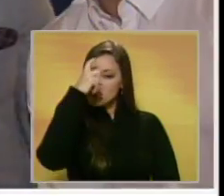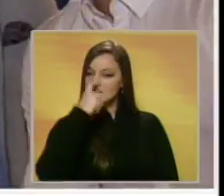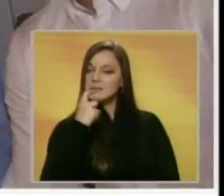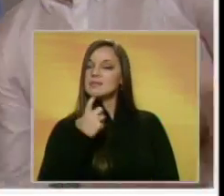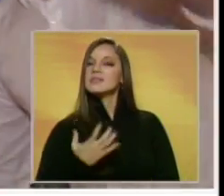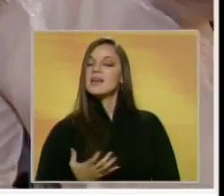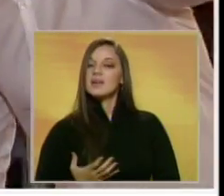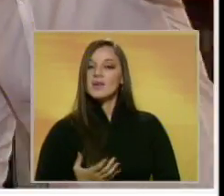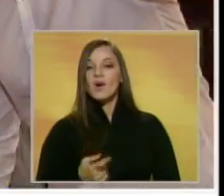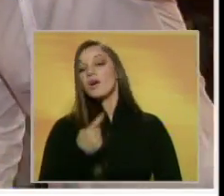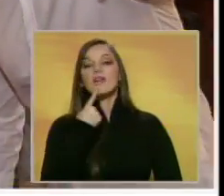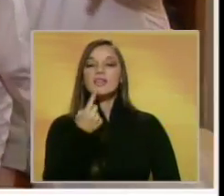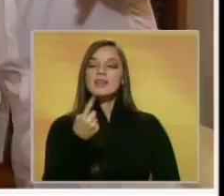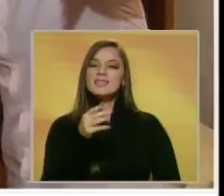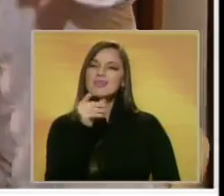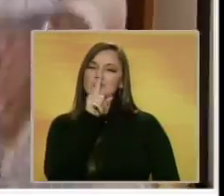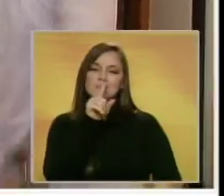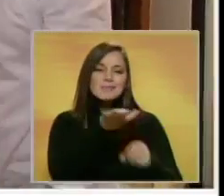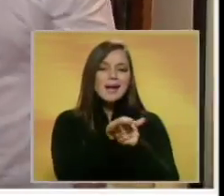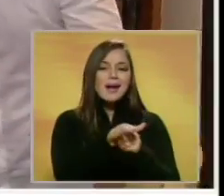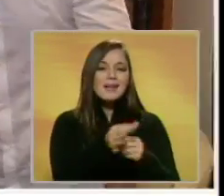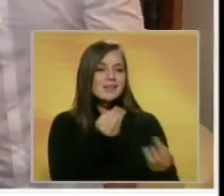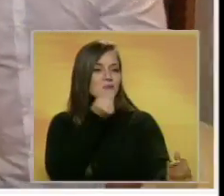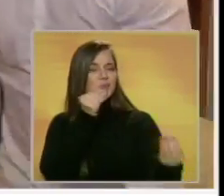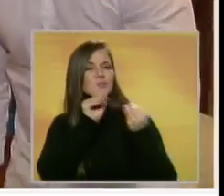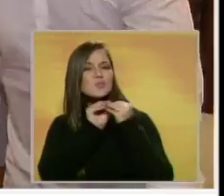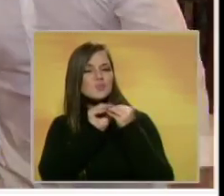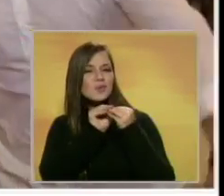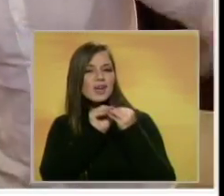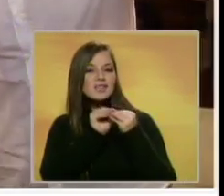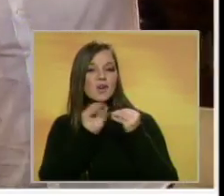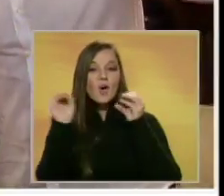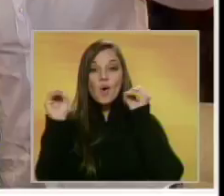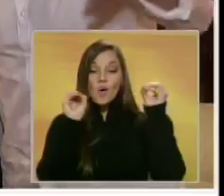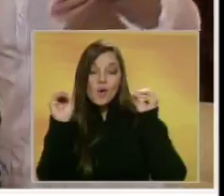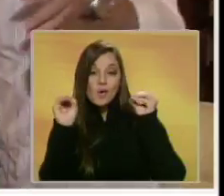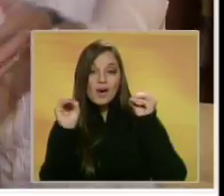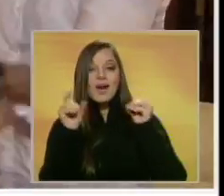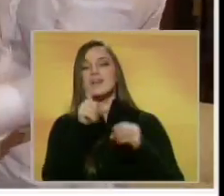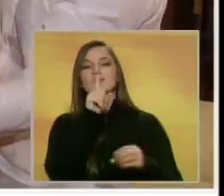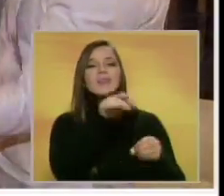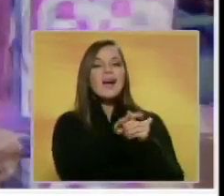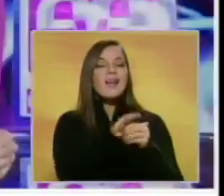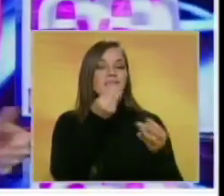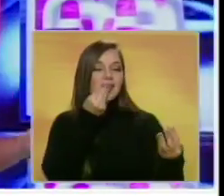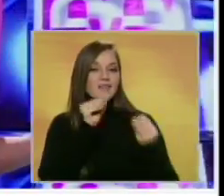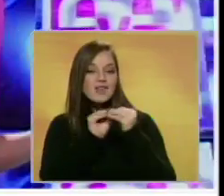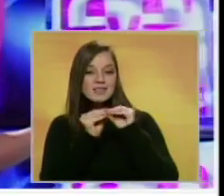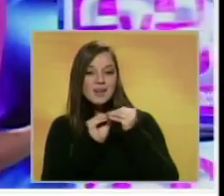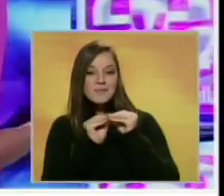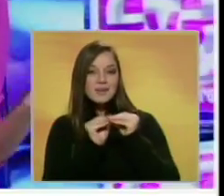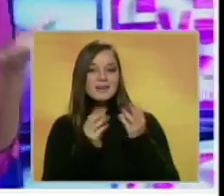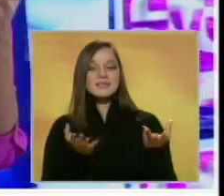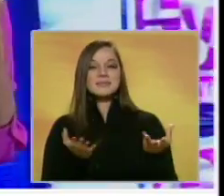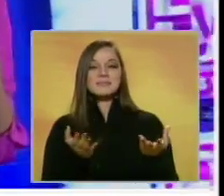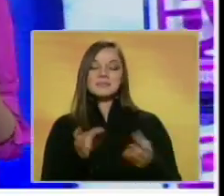serios. Cállate y bésame. Cállate y bésame. Y de esta manera nosotros llegamos una vez más al